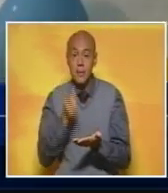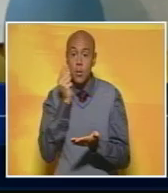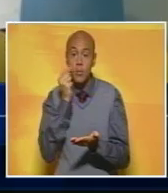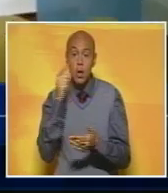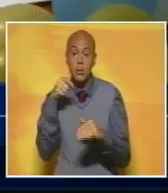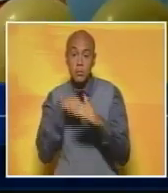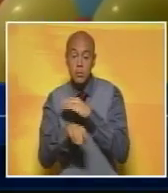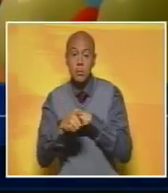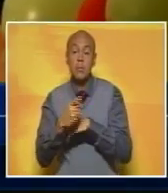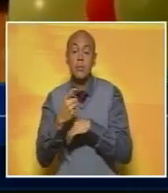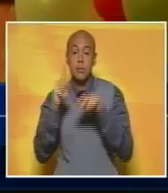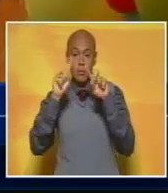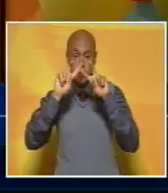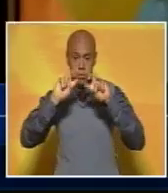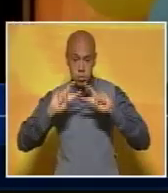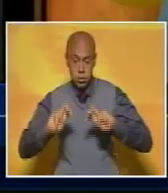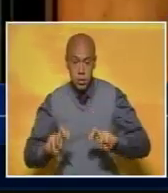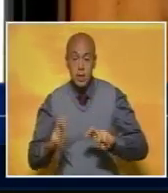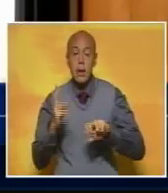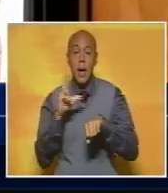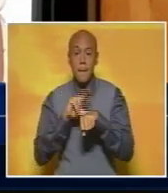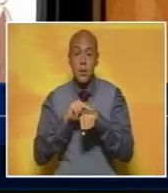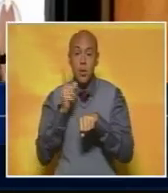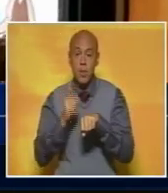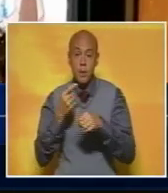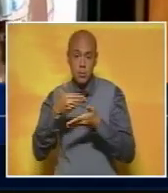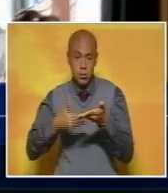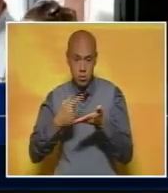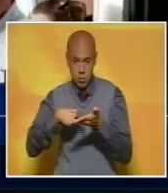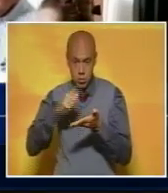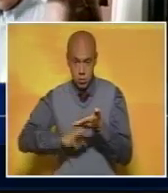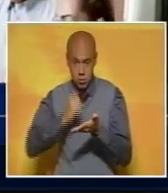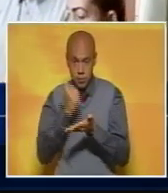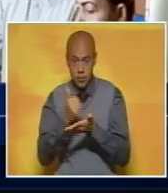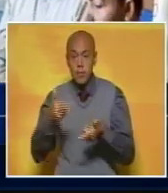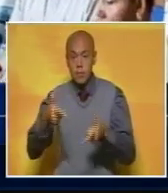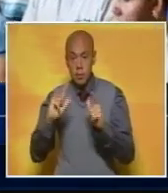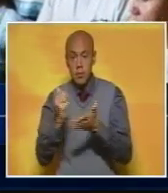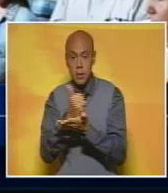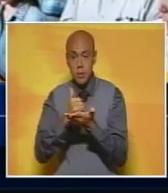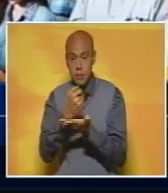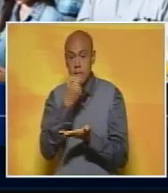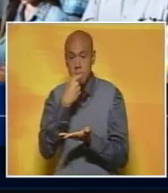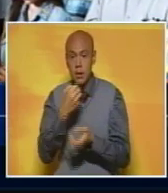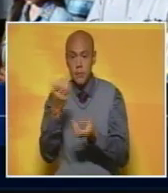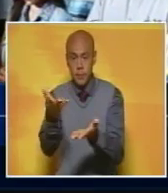consulta médica en los centros ambulatorios y obtener un récipe para la adquisición de los mismos.